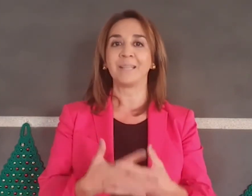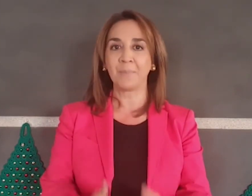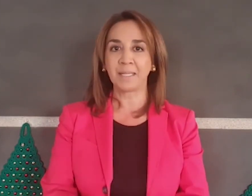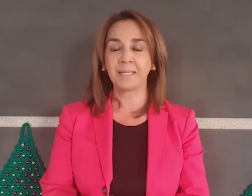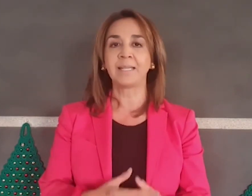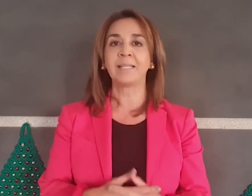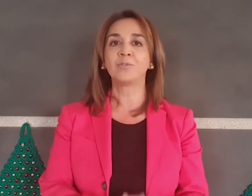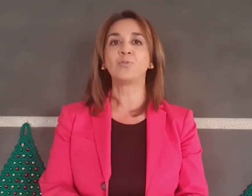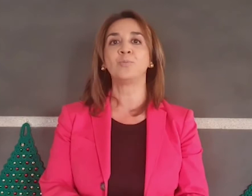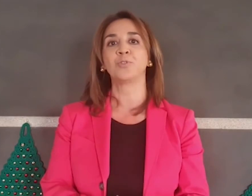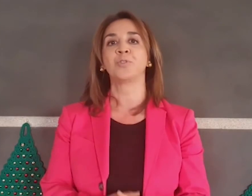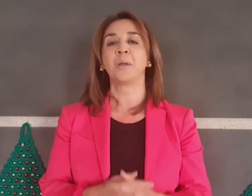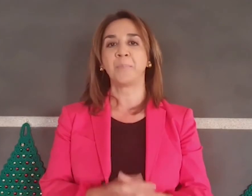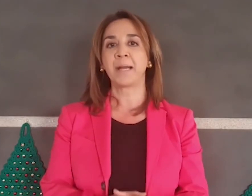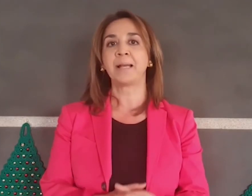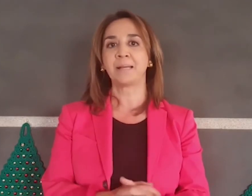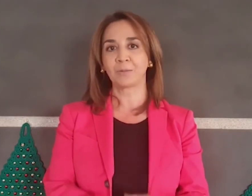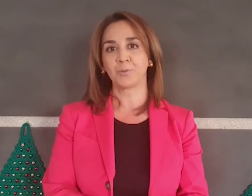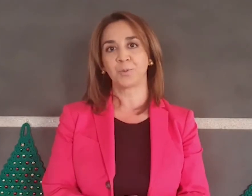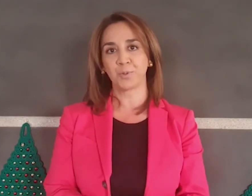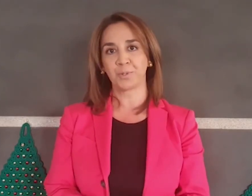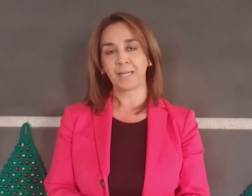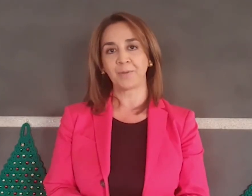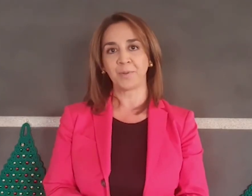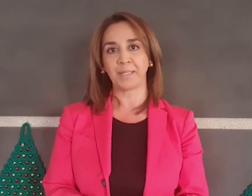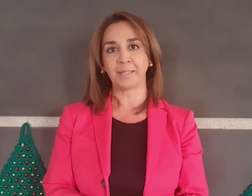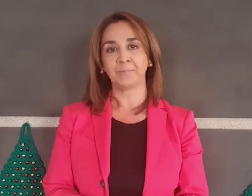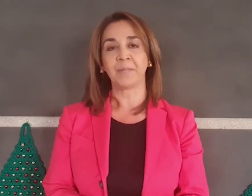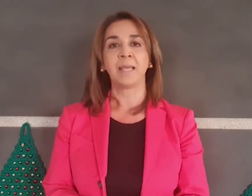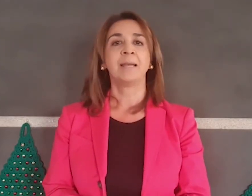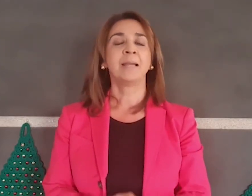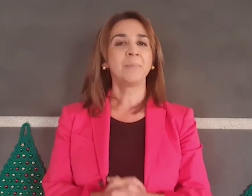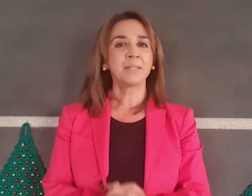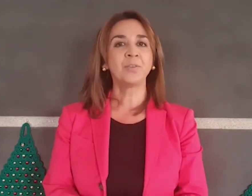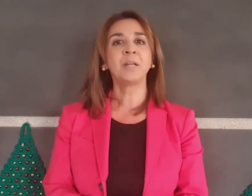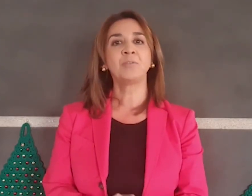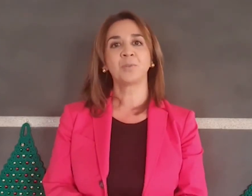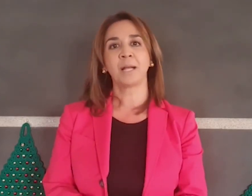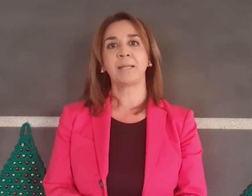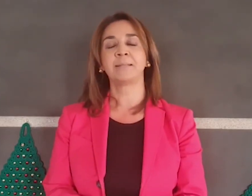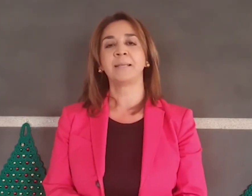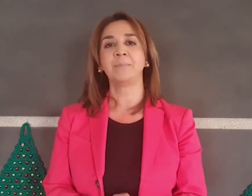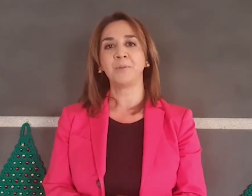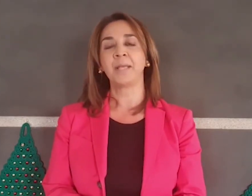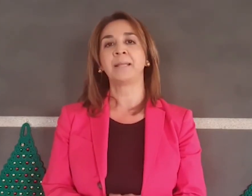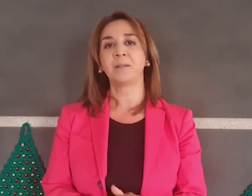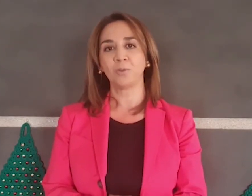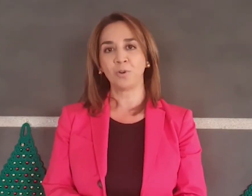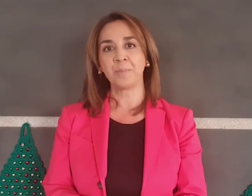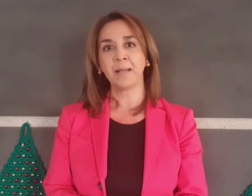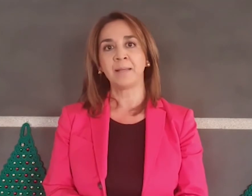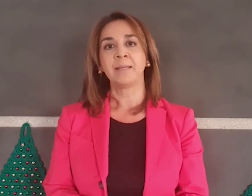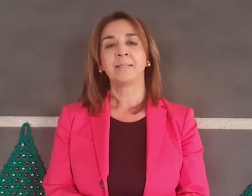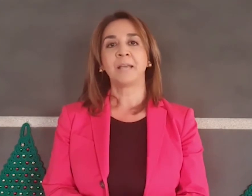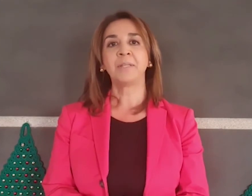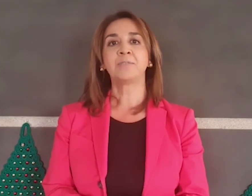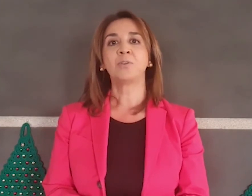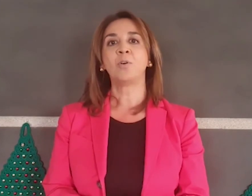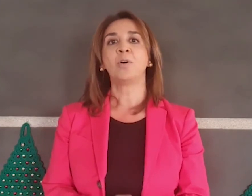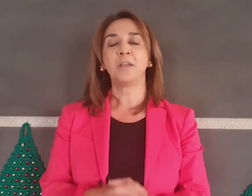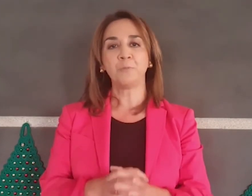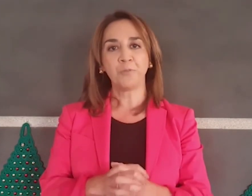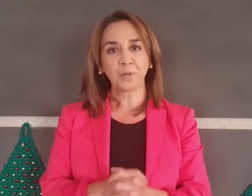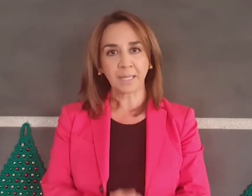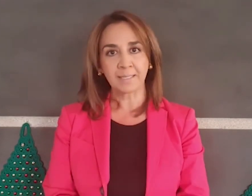que se demandan insumos para la construcción de la vivienda. La inversión de los hogares en vivienda en Colombia se ha